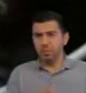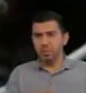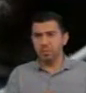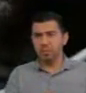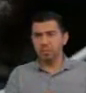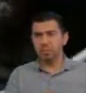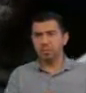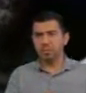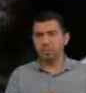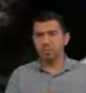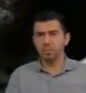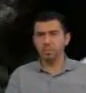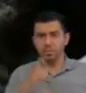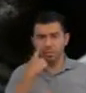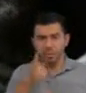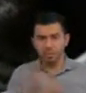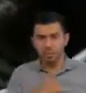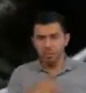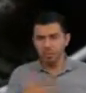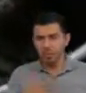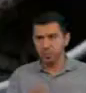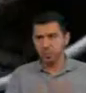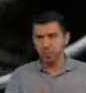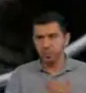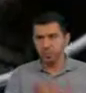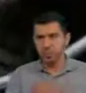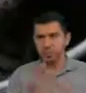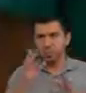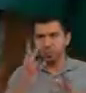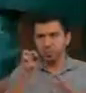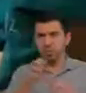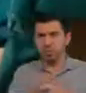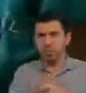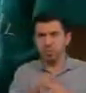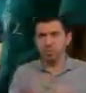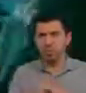Cabildo Verde para evaluar su condición y así ser entregado nuevamente a su verdadero hogar.